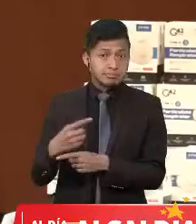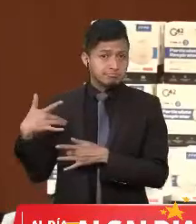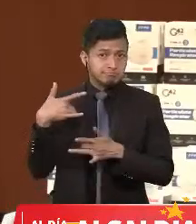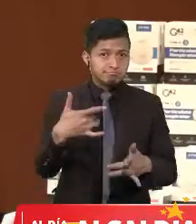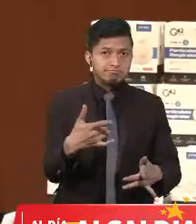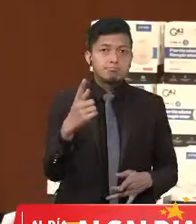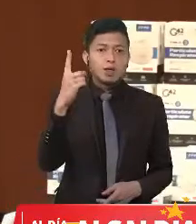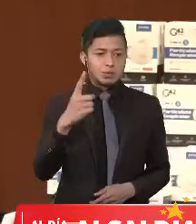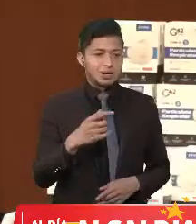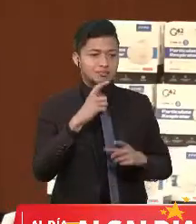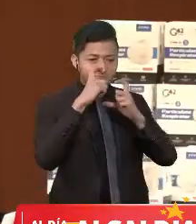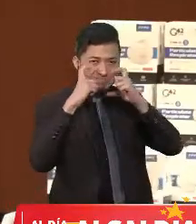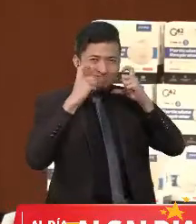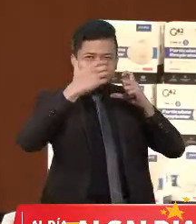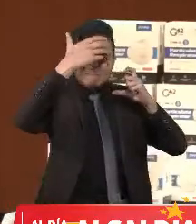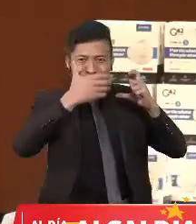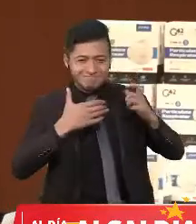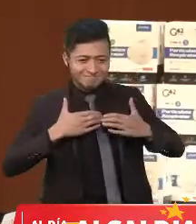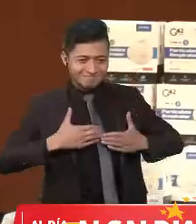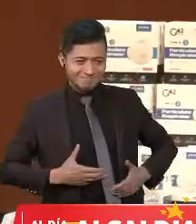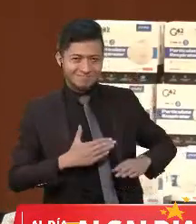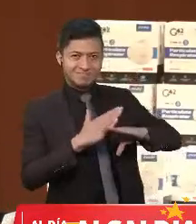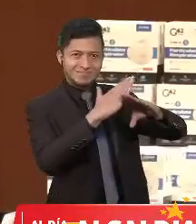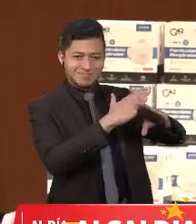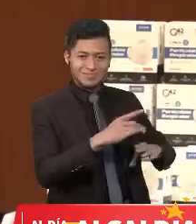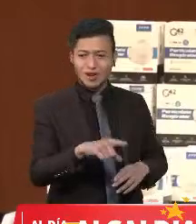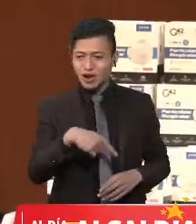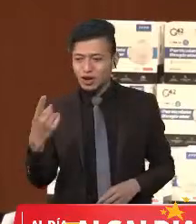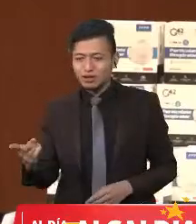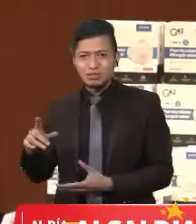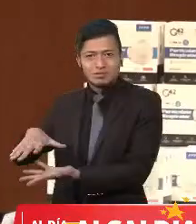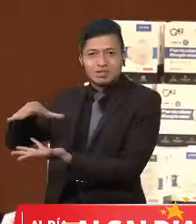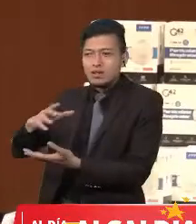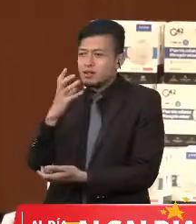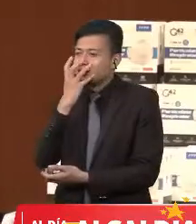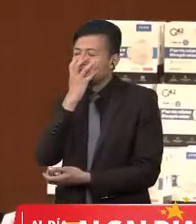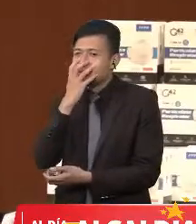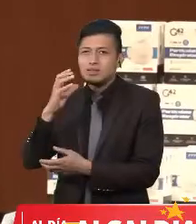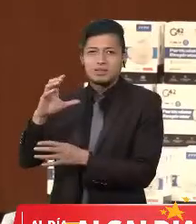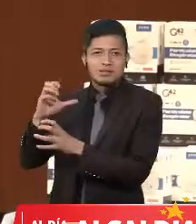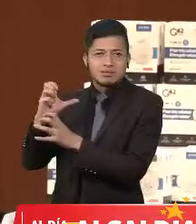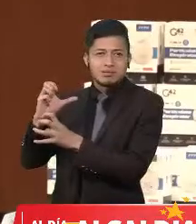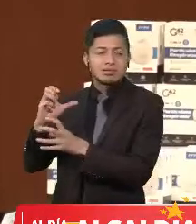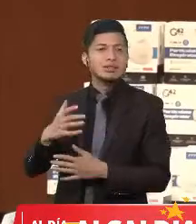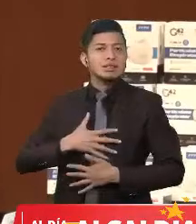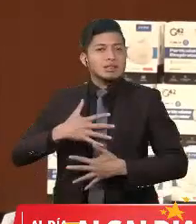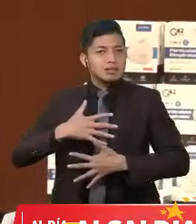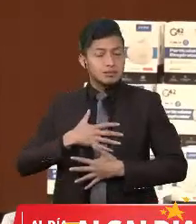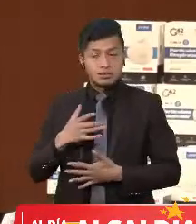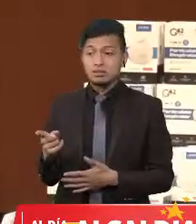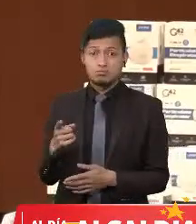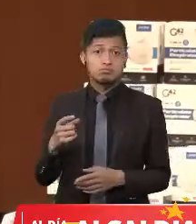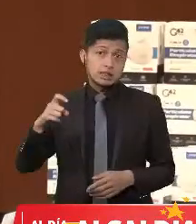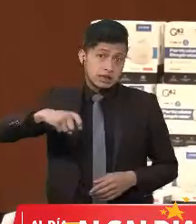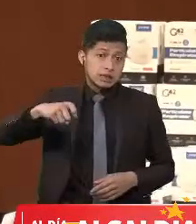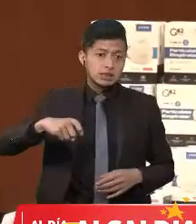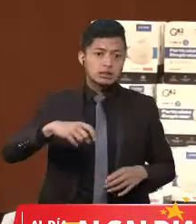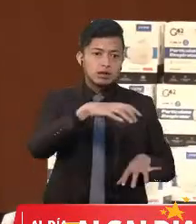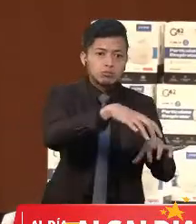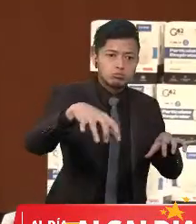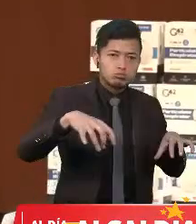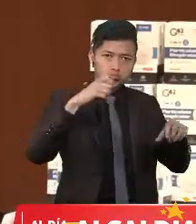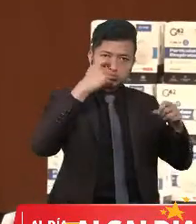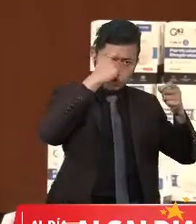de protección, los equipos biomédicos, que siempre necesita nuestro personal de salud público y privado constantemente, porque son de uso